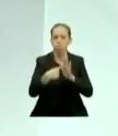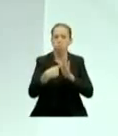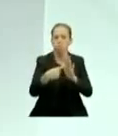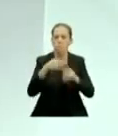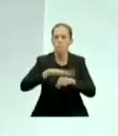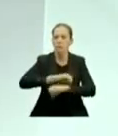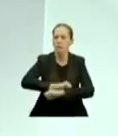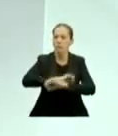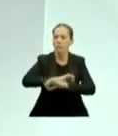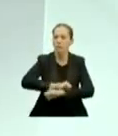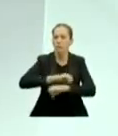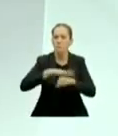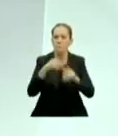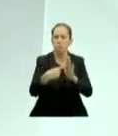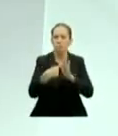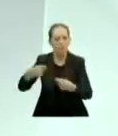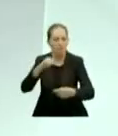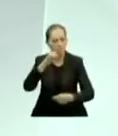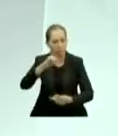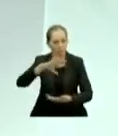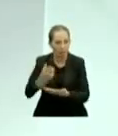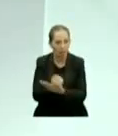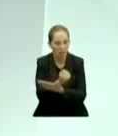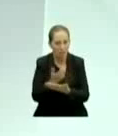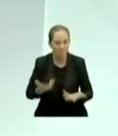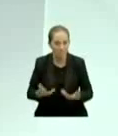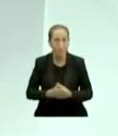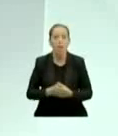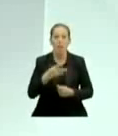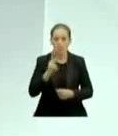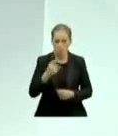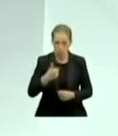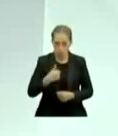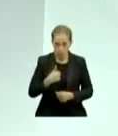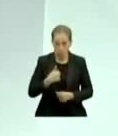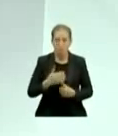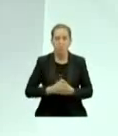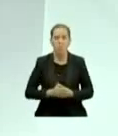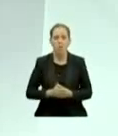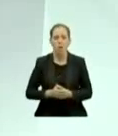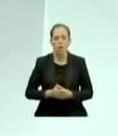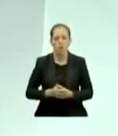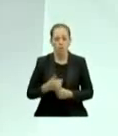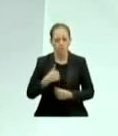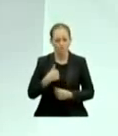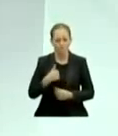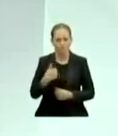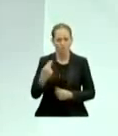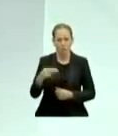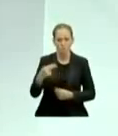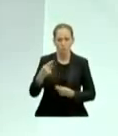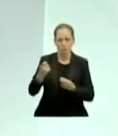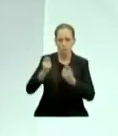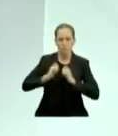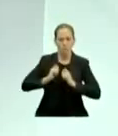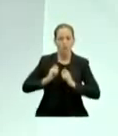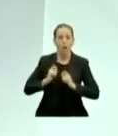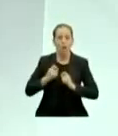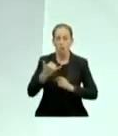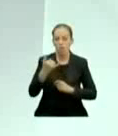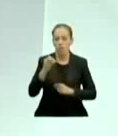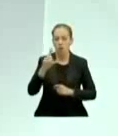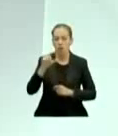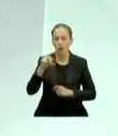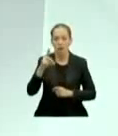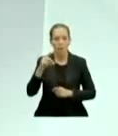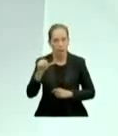jovencita. Pero, ¿así quiere que la tomen en serio? Pero no solo a ella, miles, bueno, no a miles, pero así cientos de decenas, no sé, de